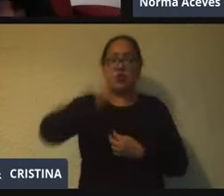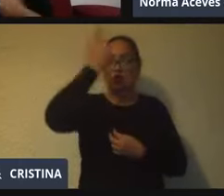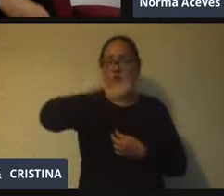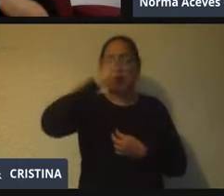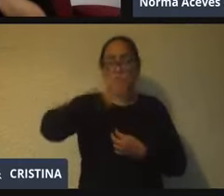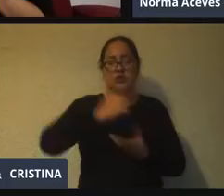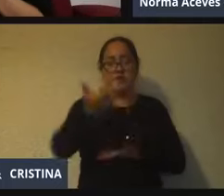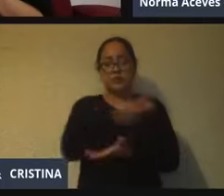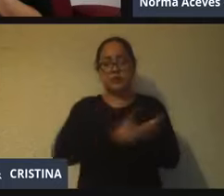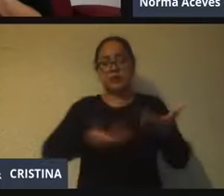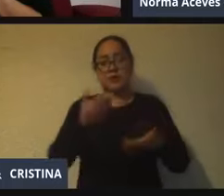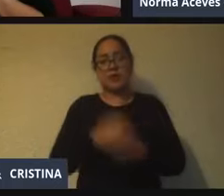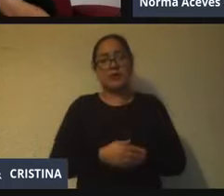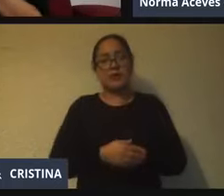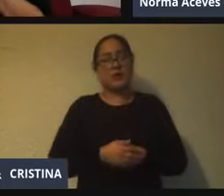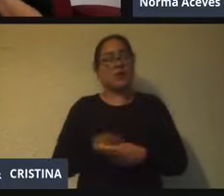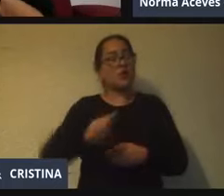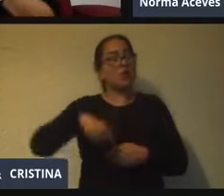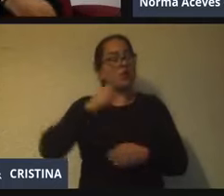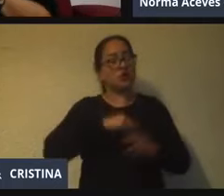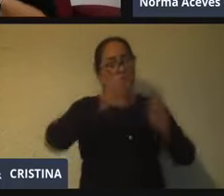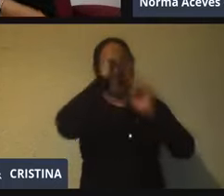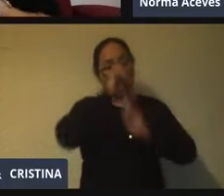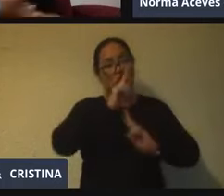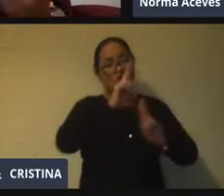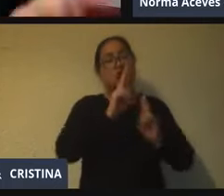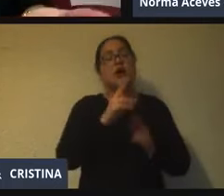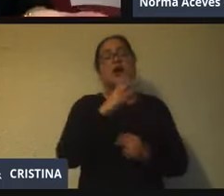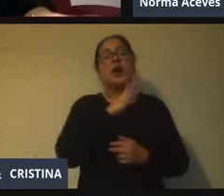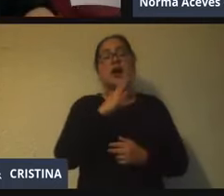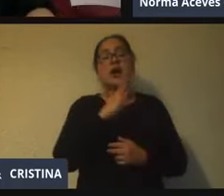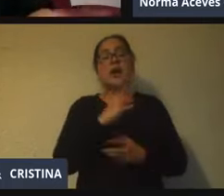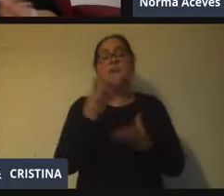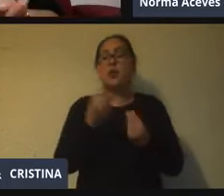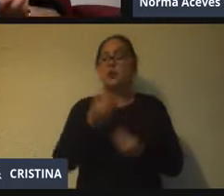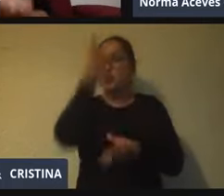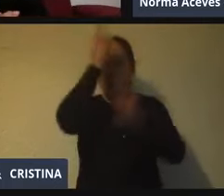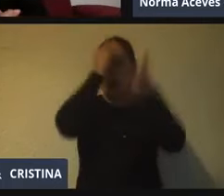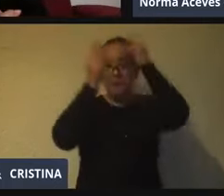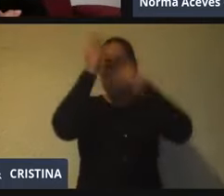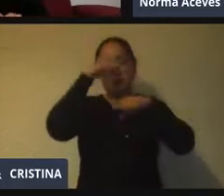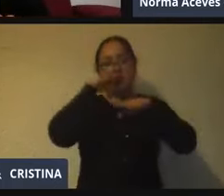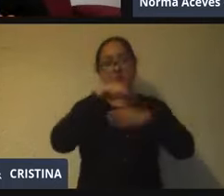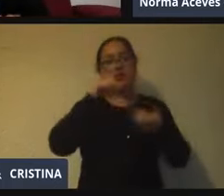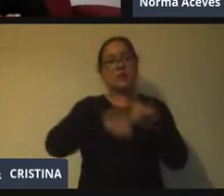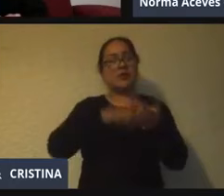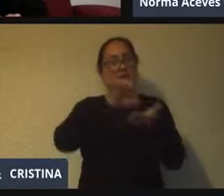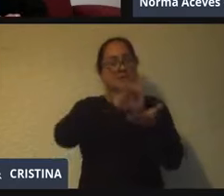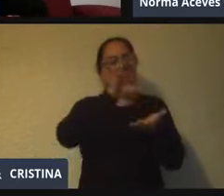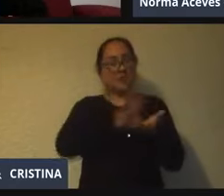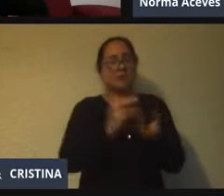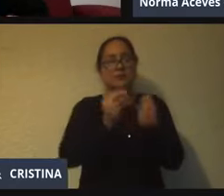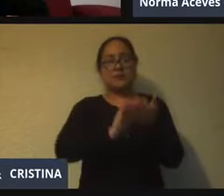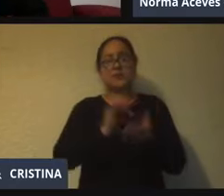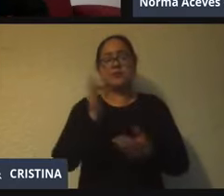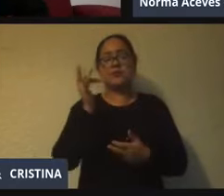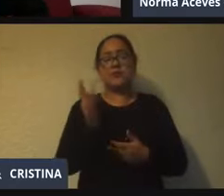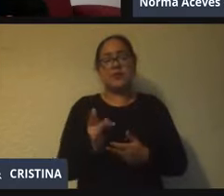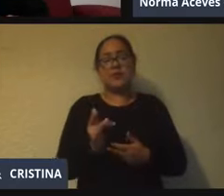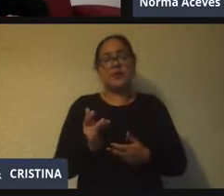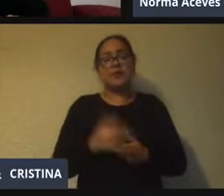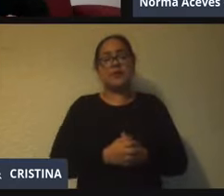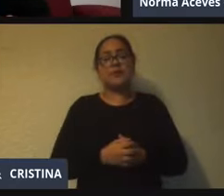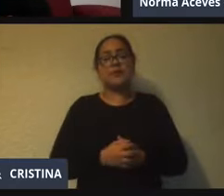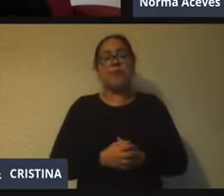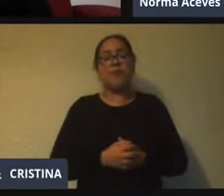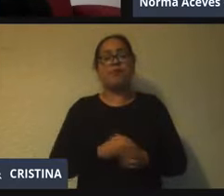Y bueno, pues el honor creo que ha sido todo nuestro, el llevarnos todo el aprendizaje suyo que hoy nos regaló y